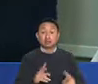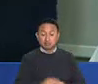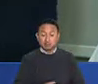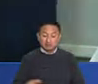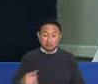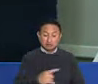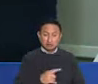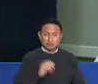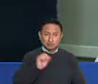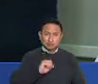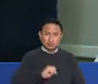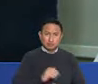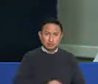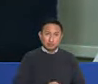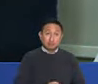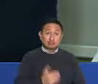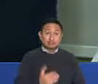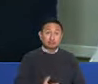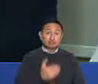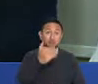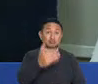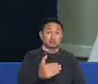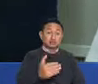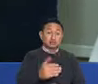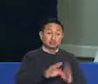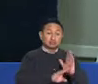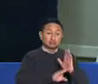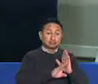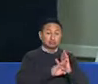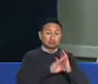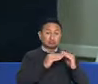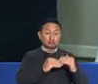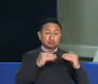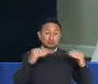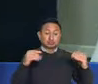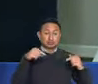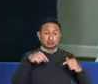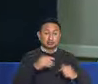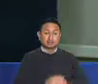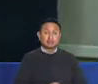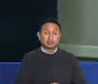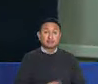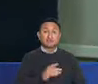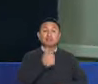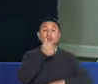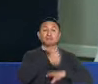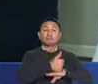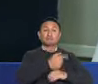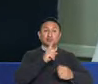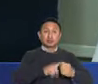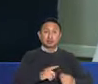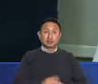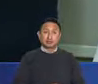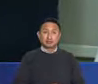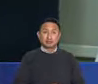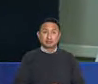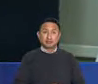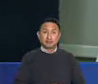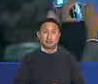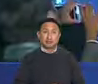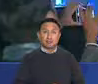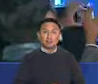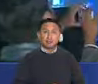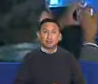nos permiten proyectarnos con un crecimiento importante en esta, que es la capital de los ecuatorianos y